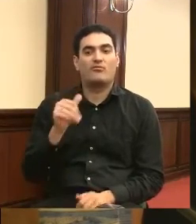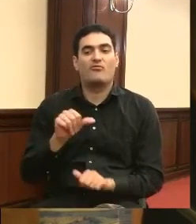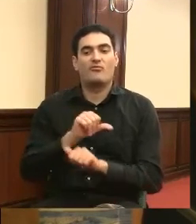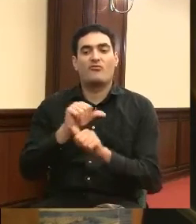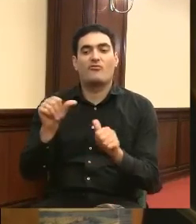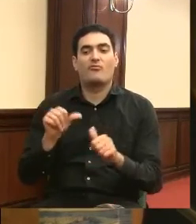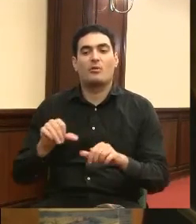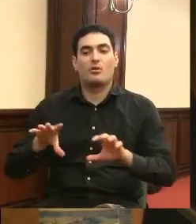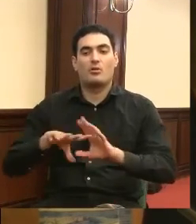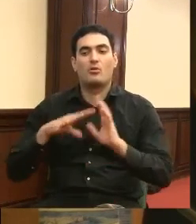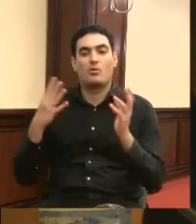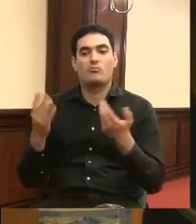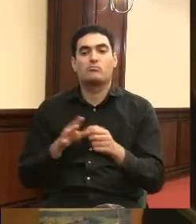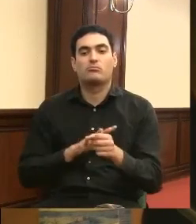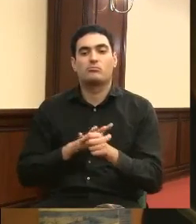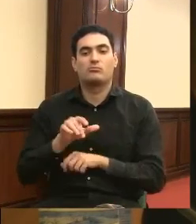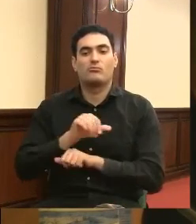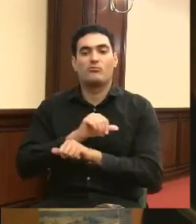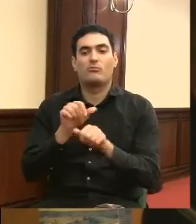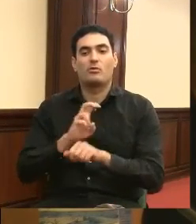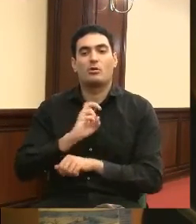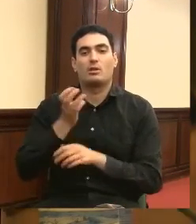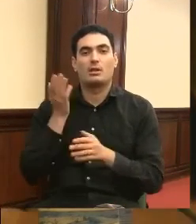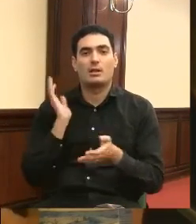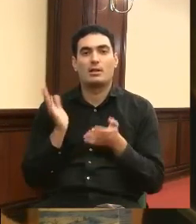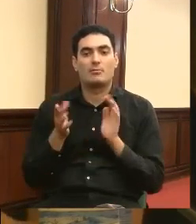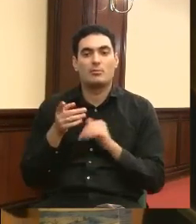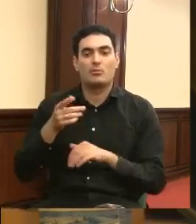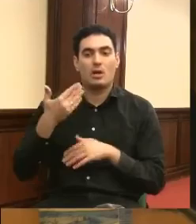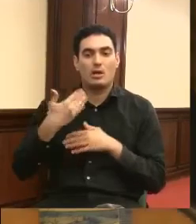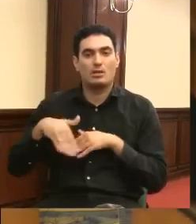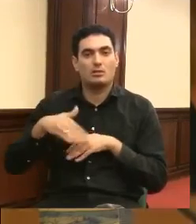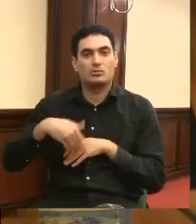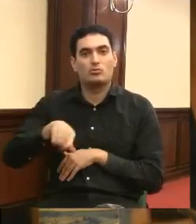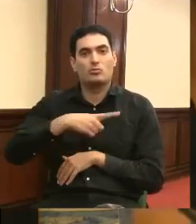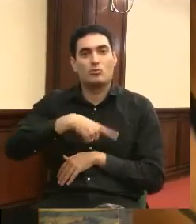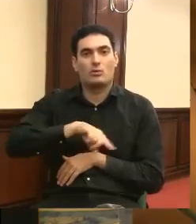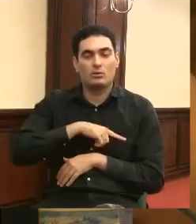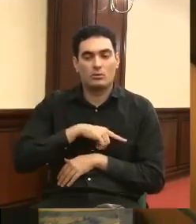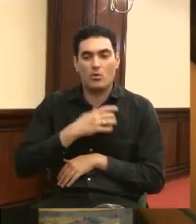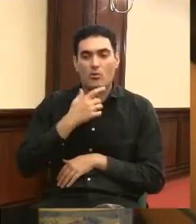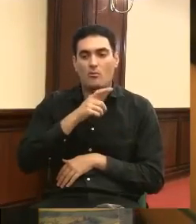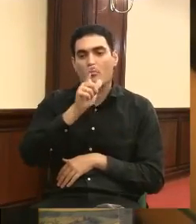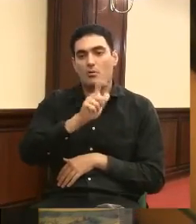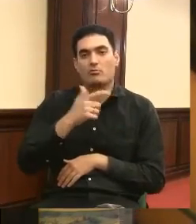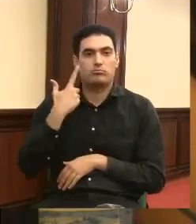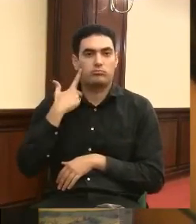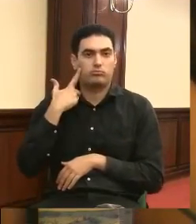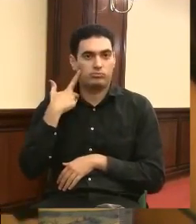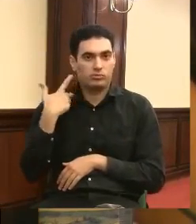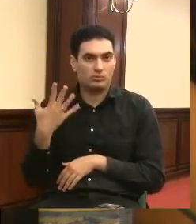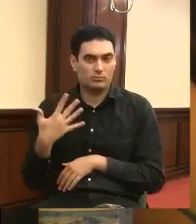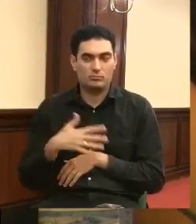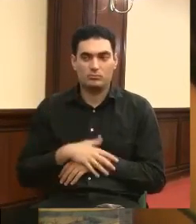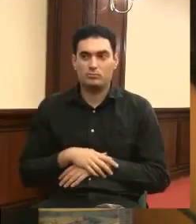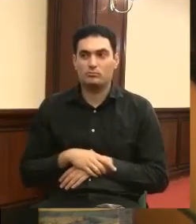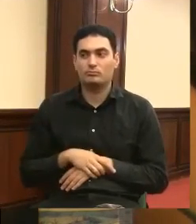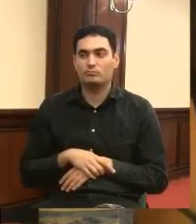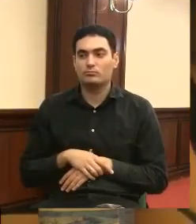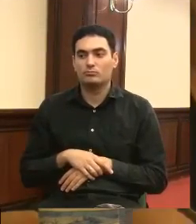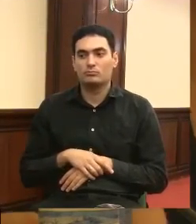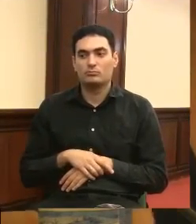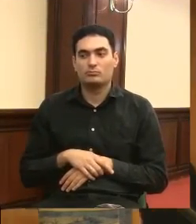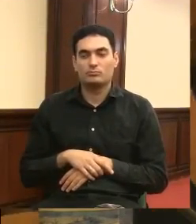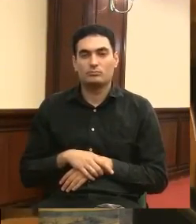abordar de forma global y de otra manera el tratamiento de nuestras calles, de los personajes que ha